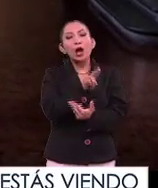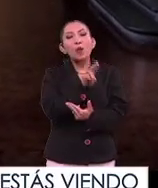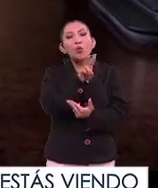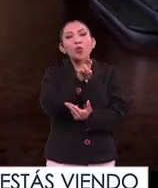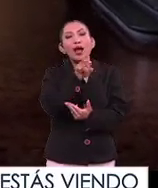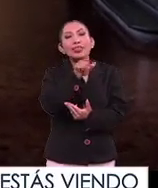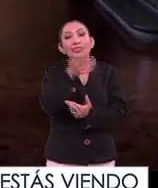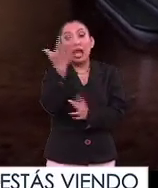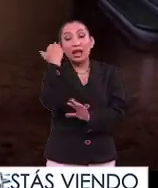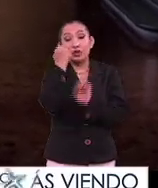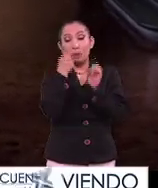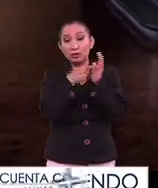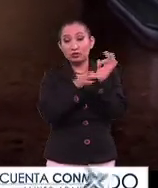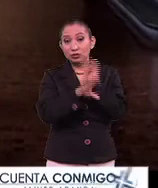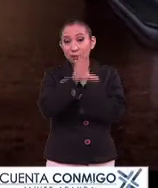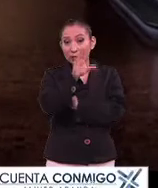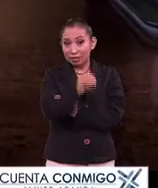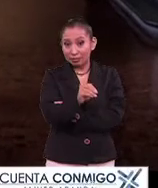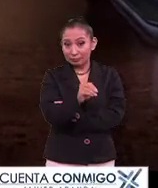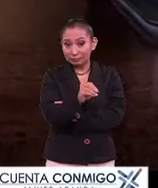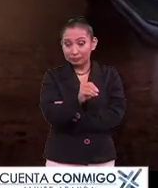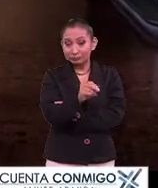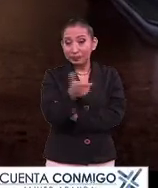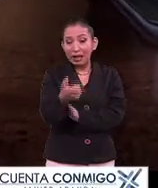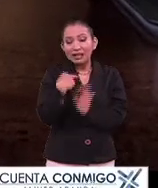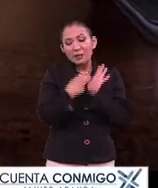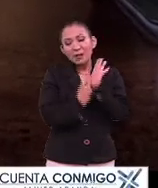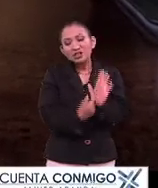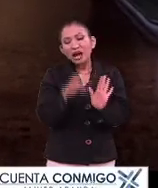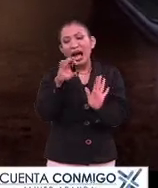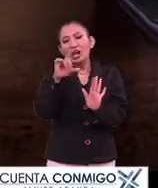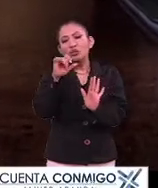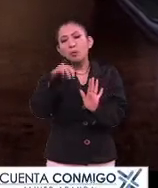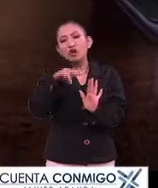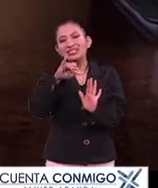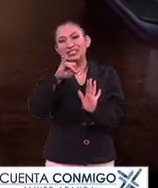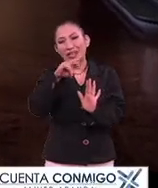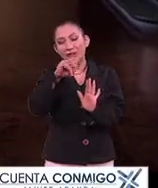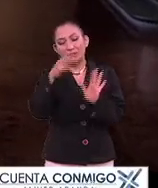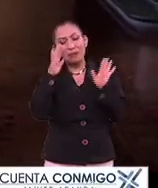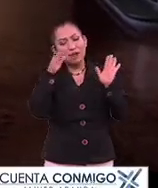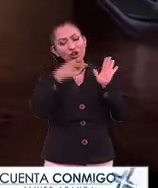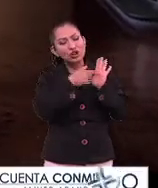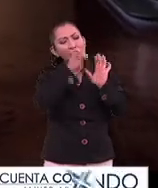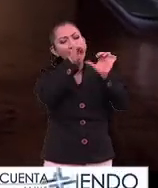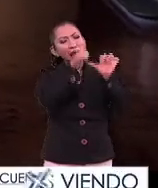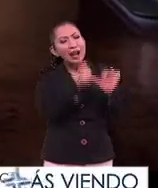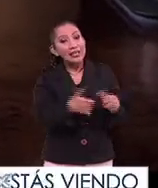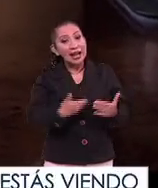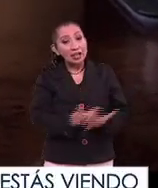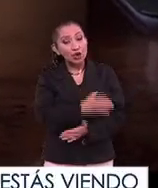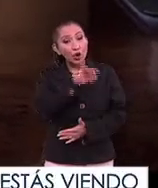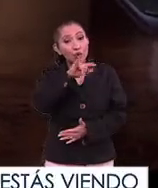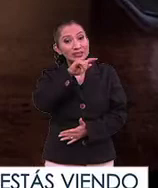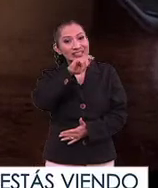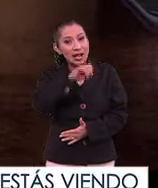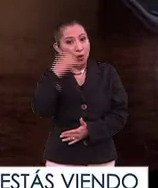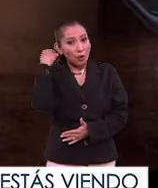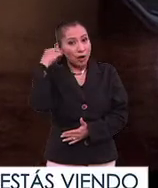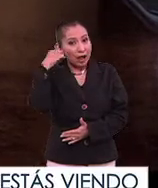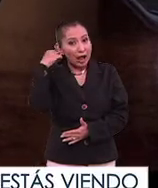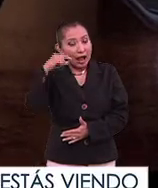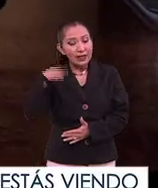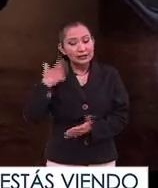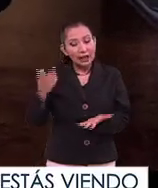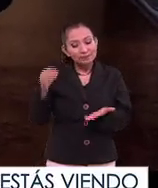Vuelta allá por los años 90. Así presentó Carlos Monsiváis al maravilloso artista nacido en Juchitán, Oaxaca,